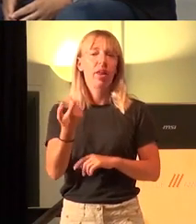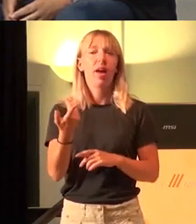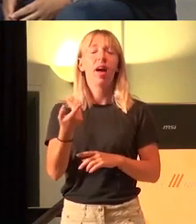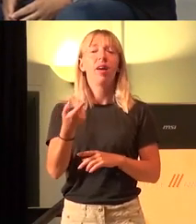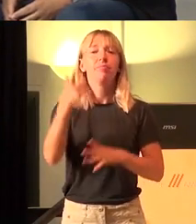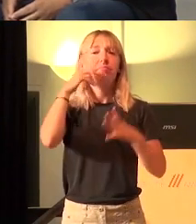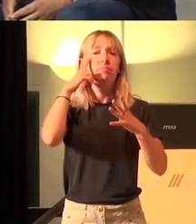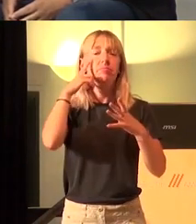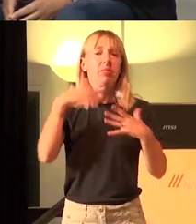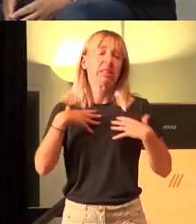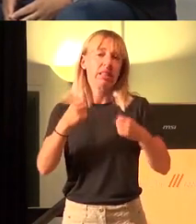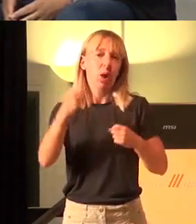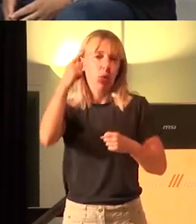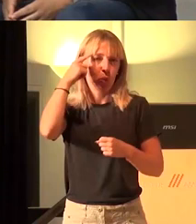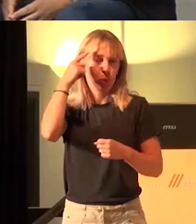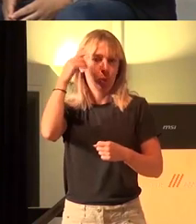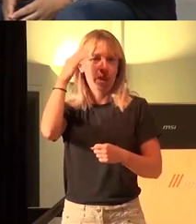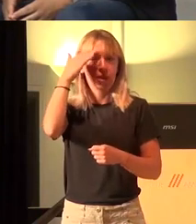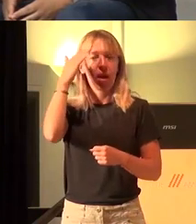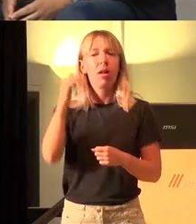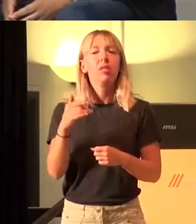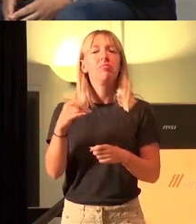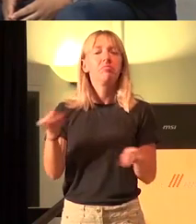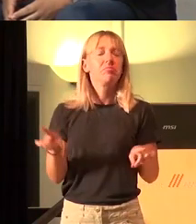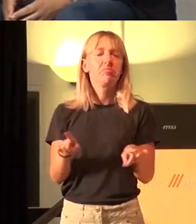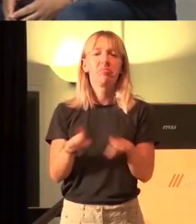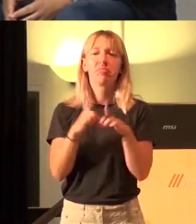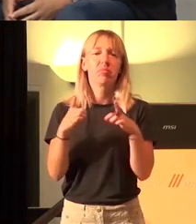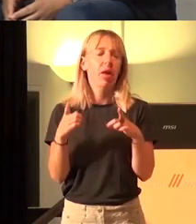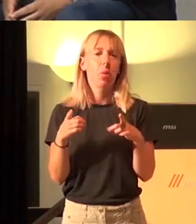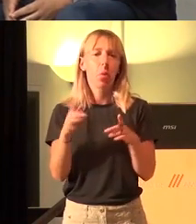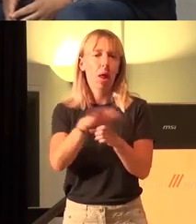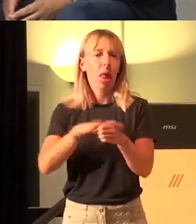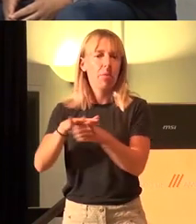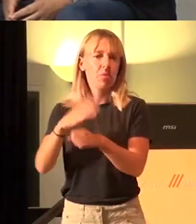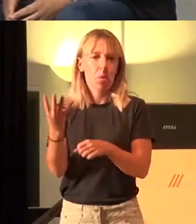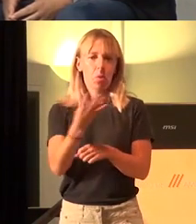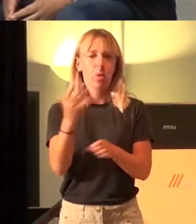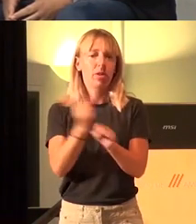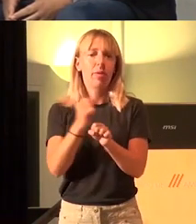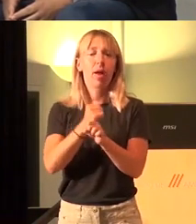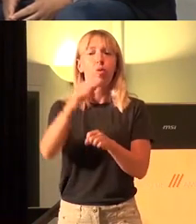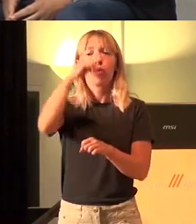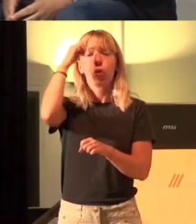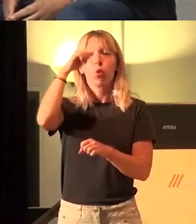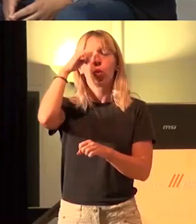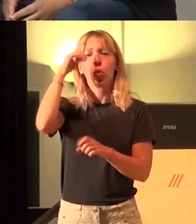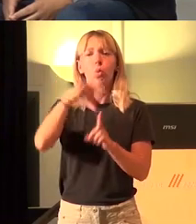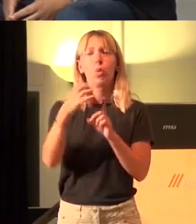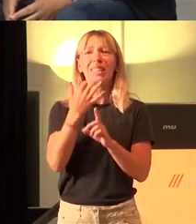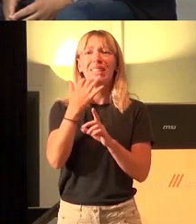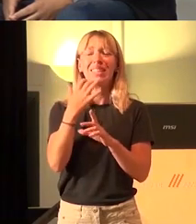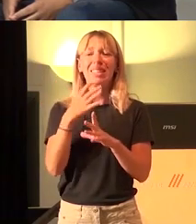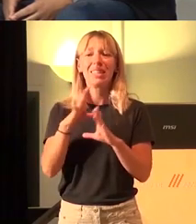en salud mental, en cualquiera de esos cuatro ámbitos en los que trabajamos, la cultura nos resulta, si tenemos que